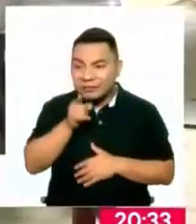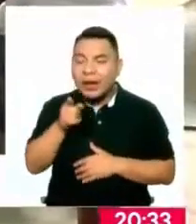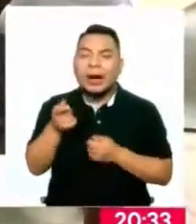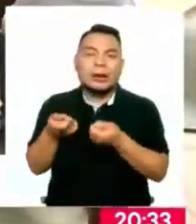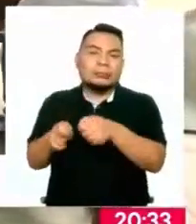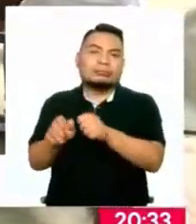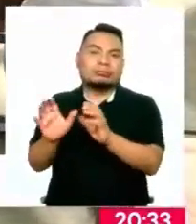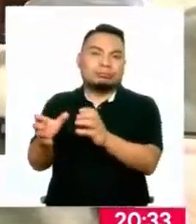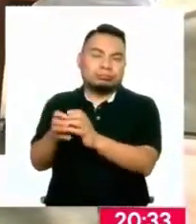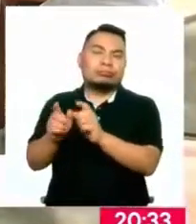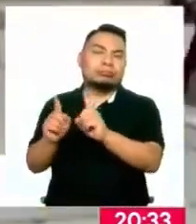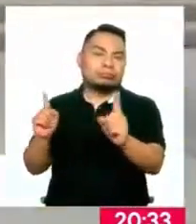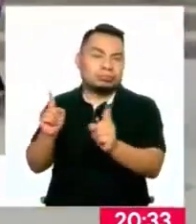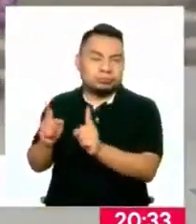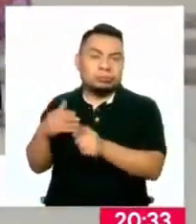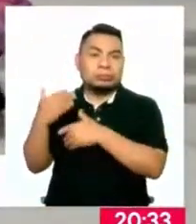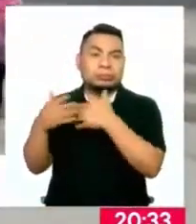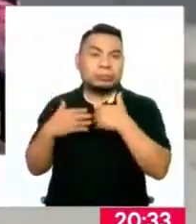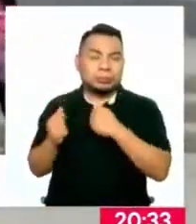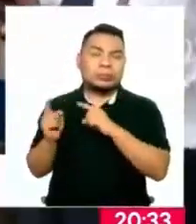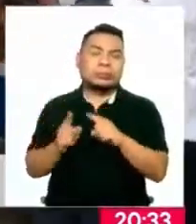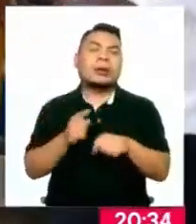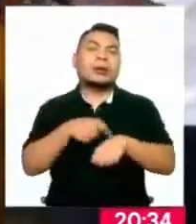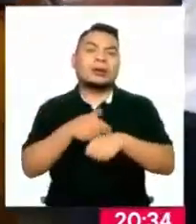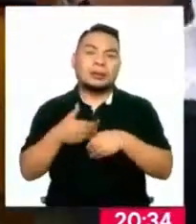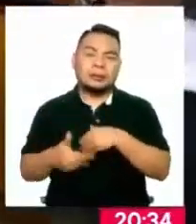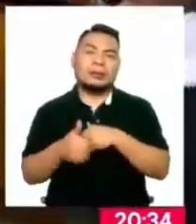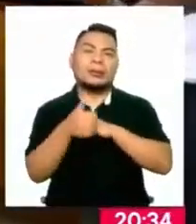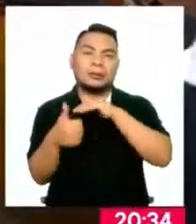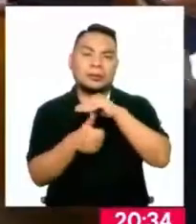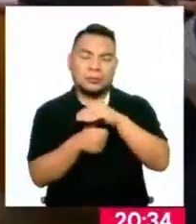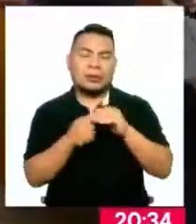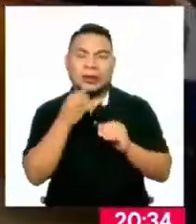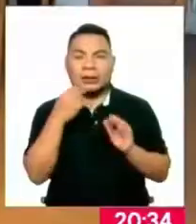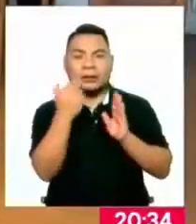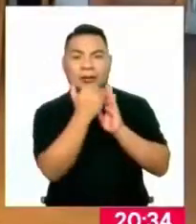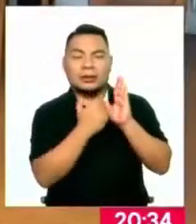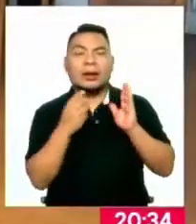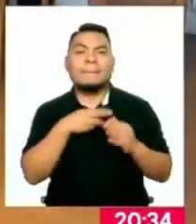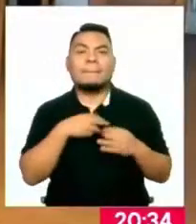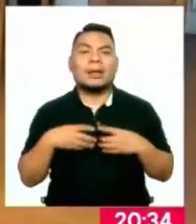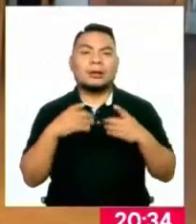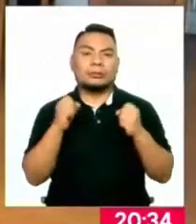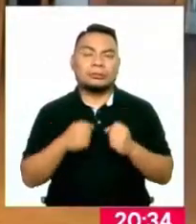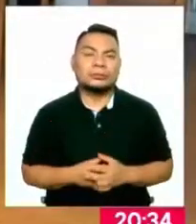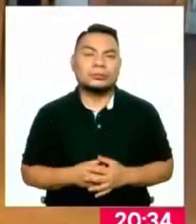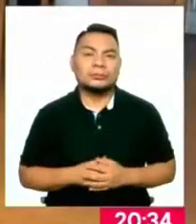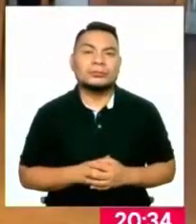o sospechoso de COVID-19, de acuerdo al periodo de cuarentena establecido por el MINEDU.